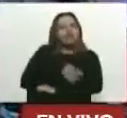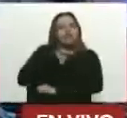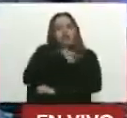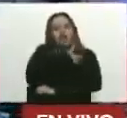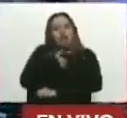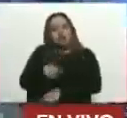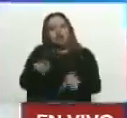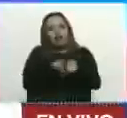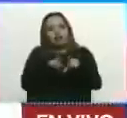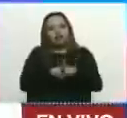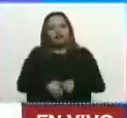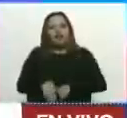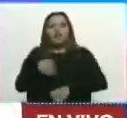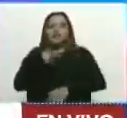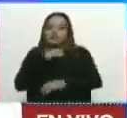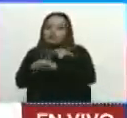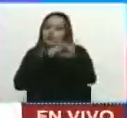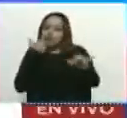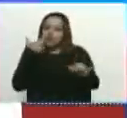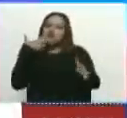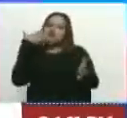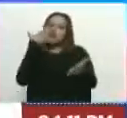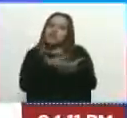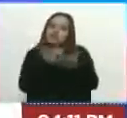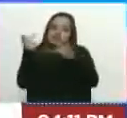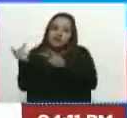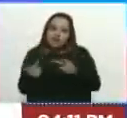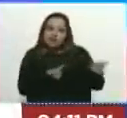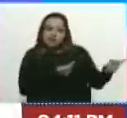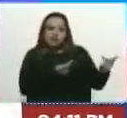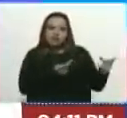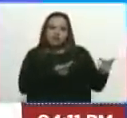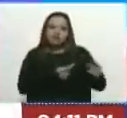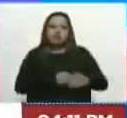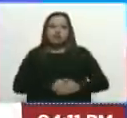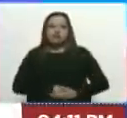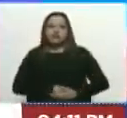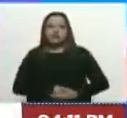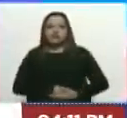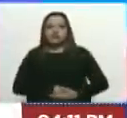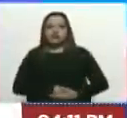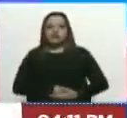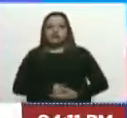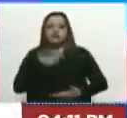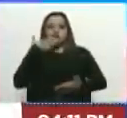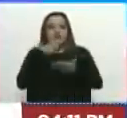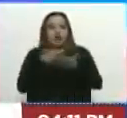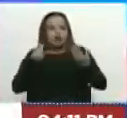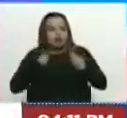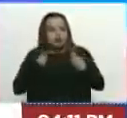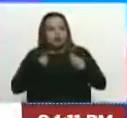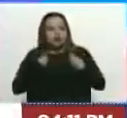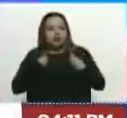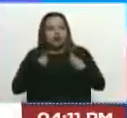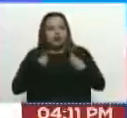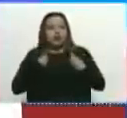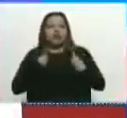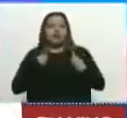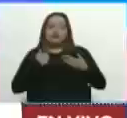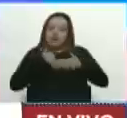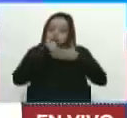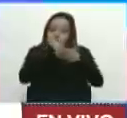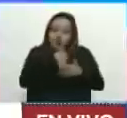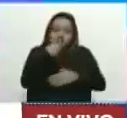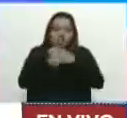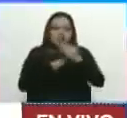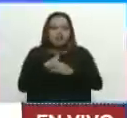gracias por esta invitación, gracias por poder vivir este momento. Sin duda las aportaciones del comandante Chávez en términos de política pública,